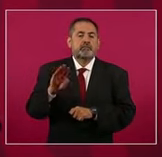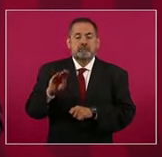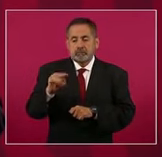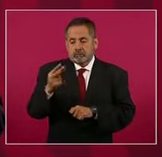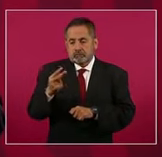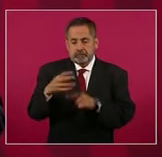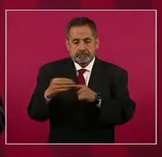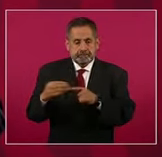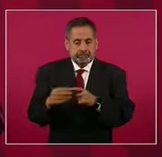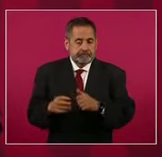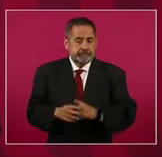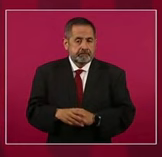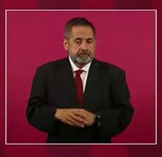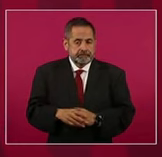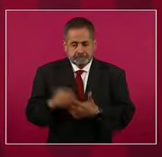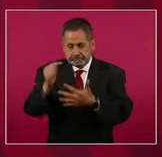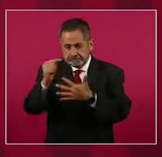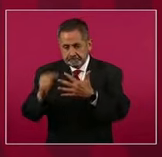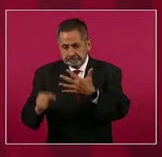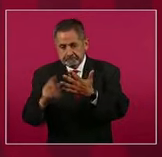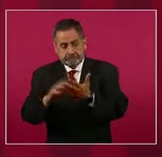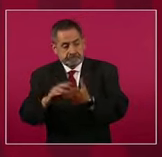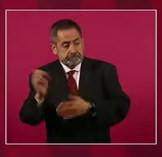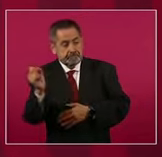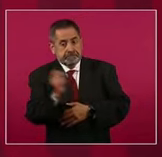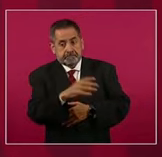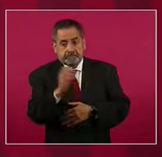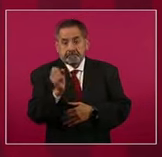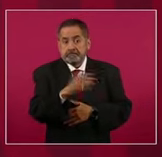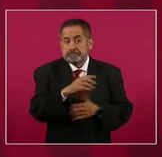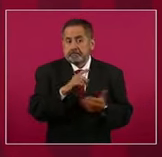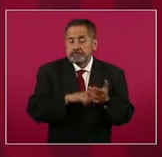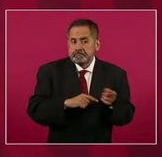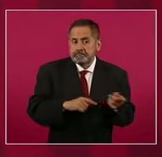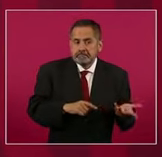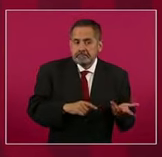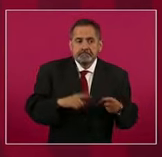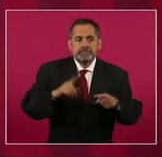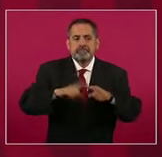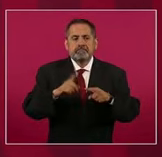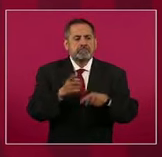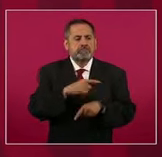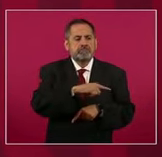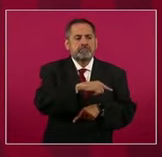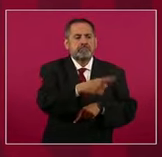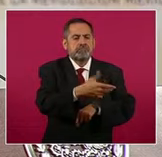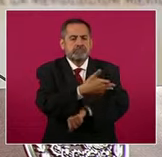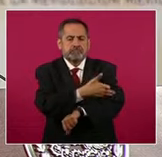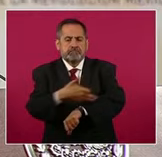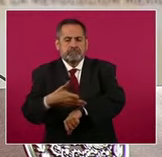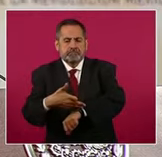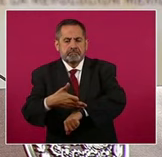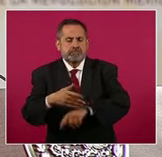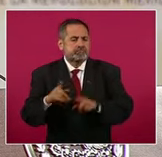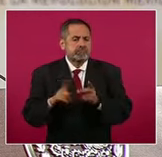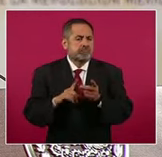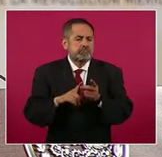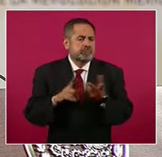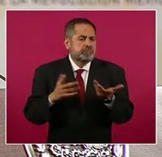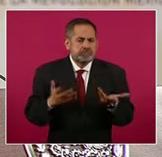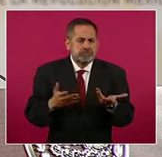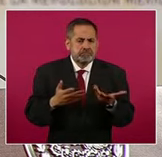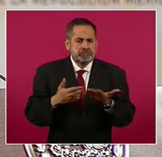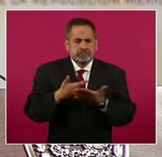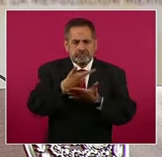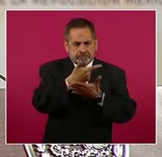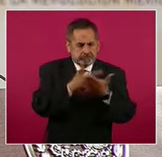5.718.92 pesos. Estos recursos fueron transferidos por una familiar consanguínea desde una cuenta